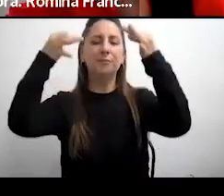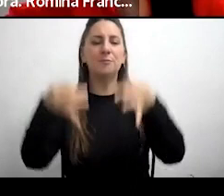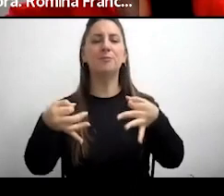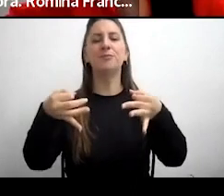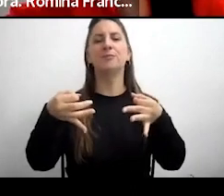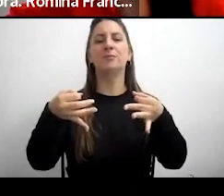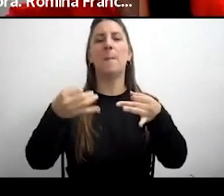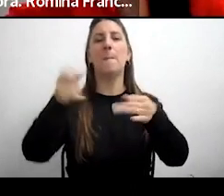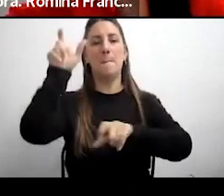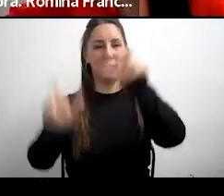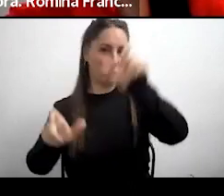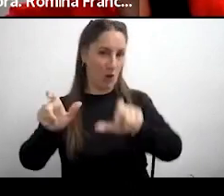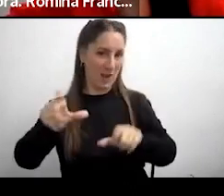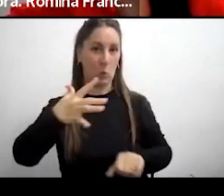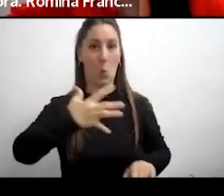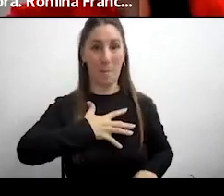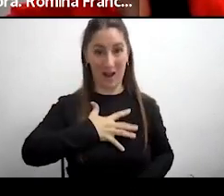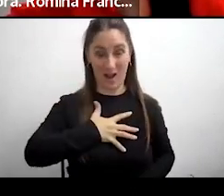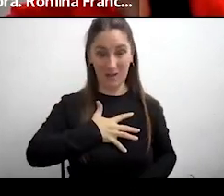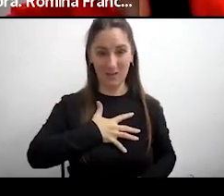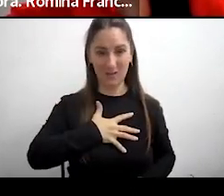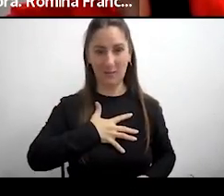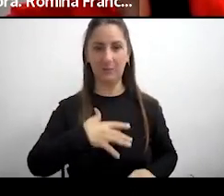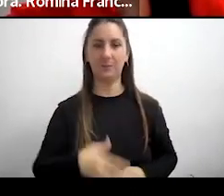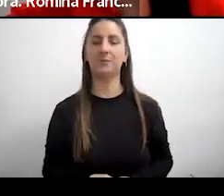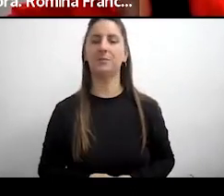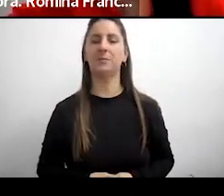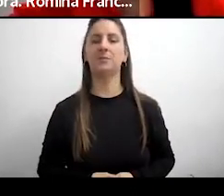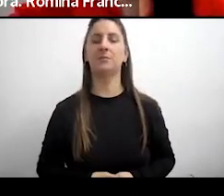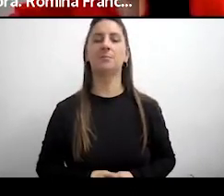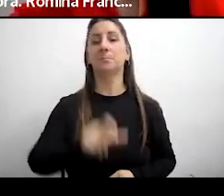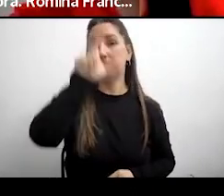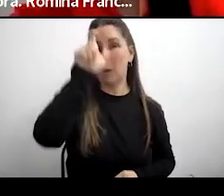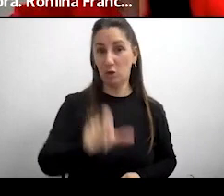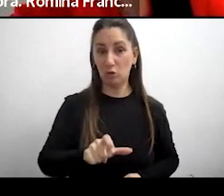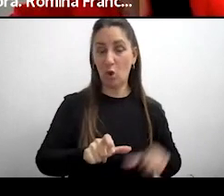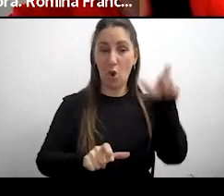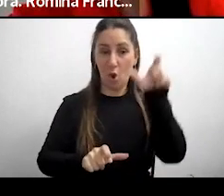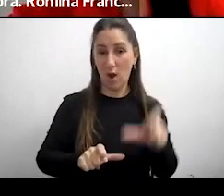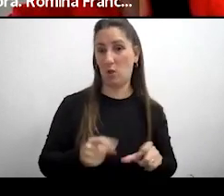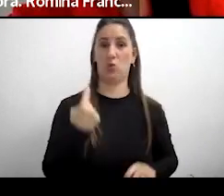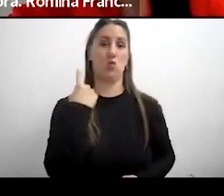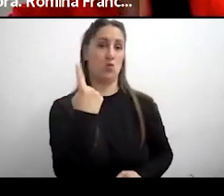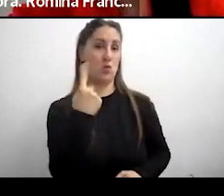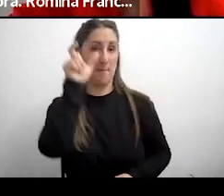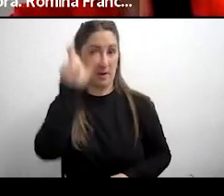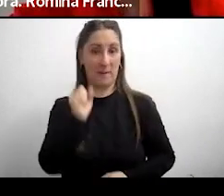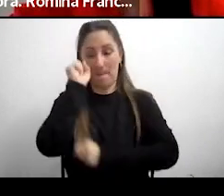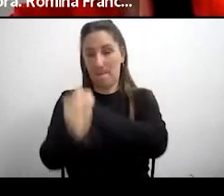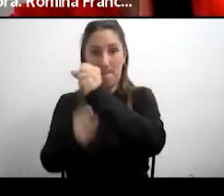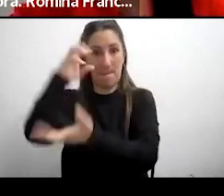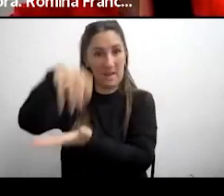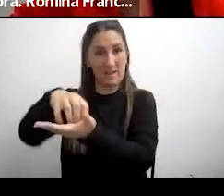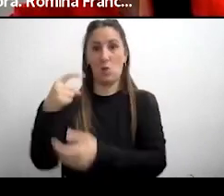en personas humanas, en todo lo que sean los sujetos unipersonales, las empresas unipersonales que